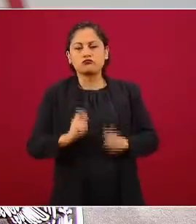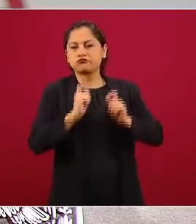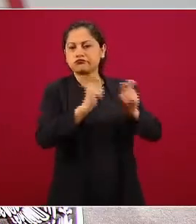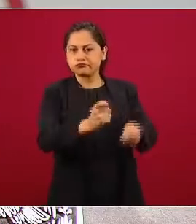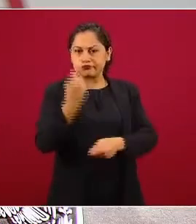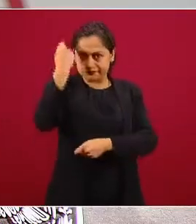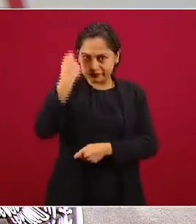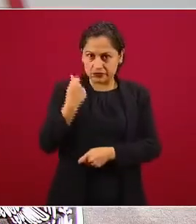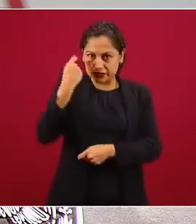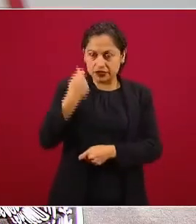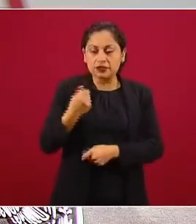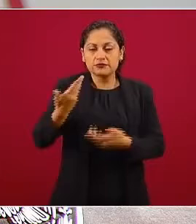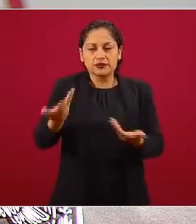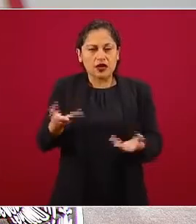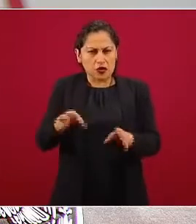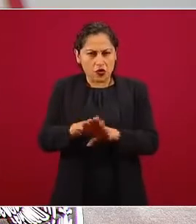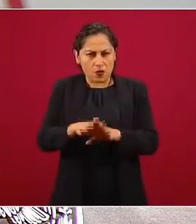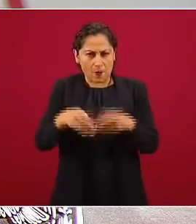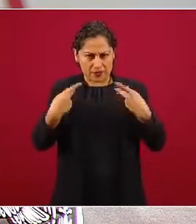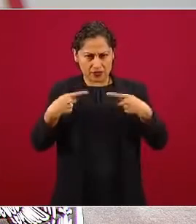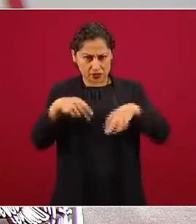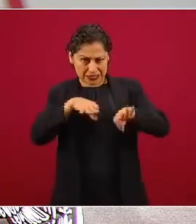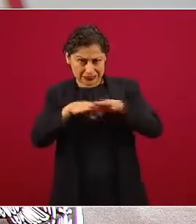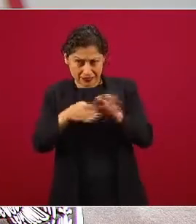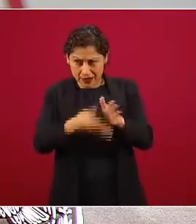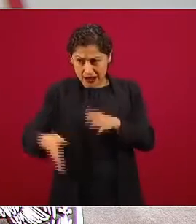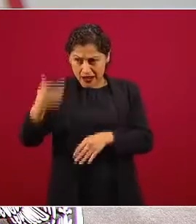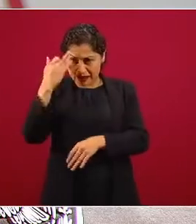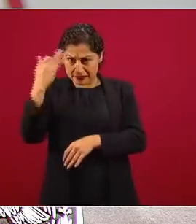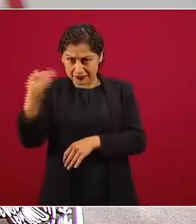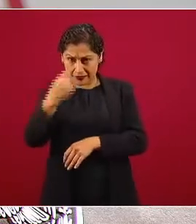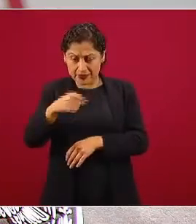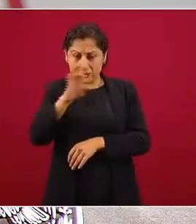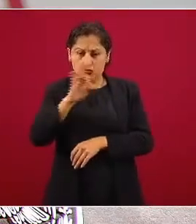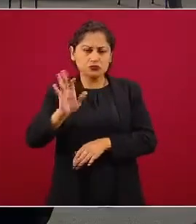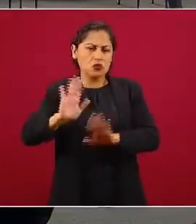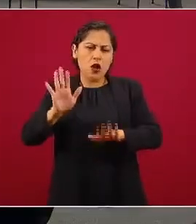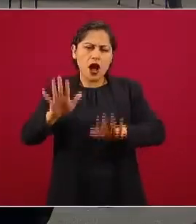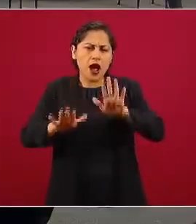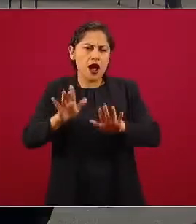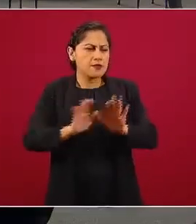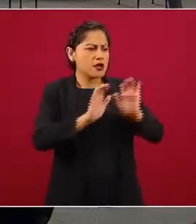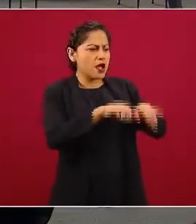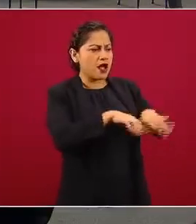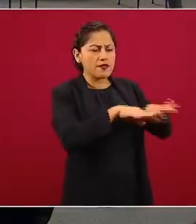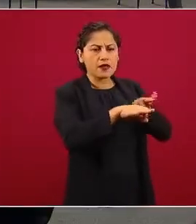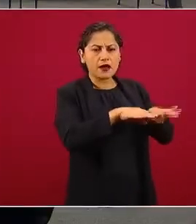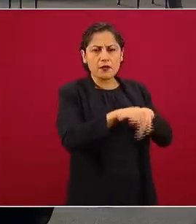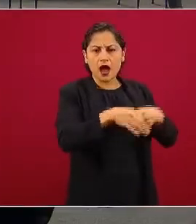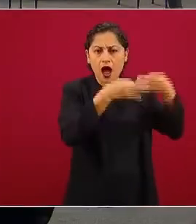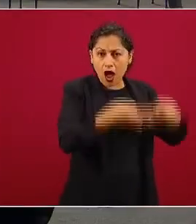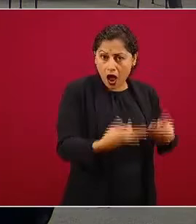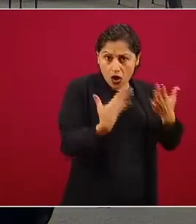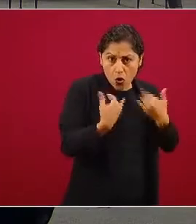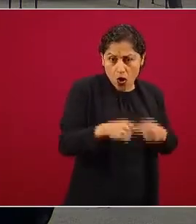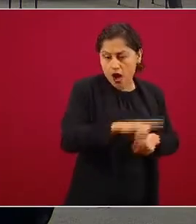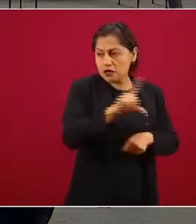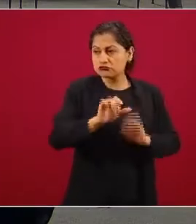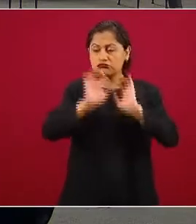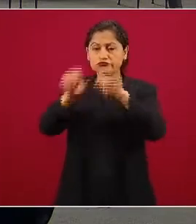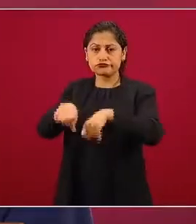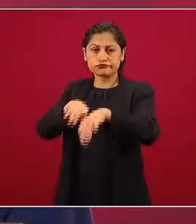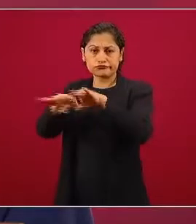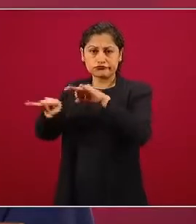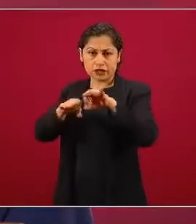es decir, incluso podríamos pensar en trabajadores que han trabajado 15 años en el sector informal y 15 años en el sector formal, es decir, que hayan trabajado 30